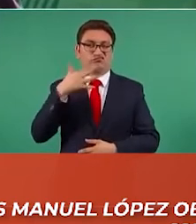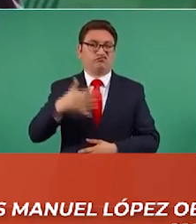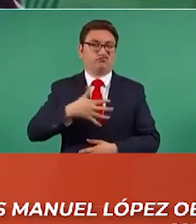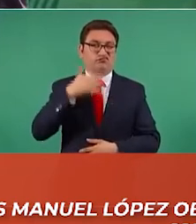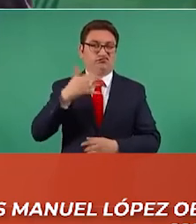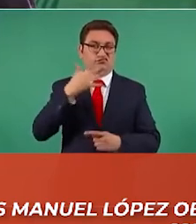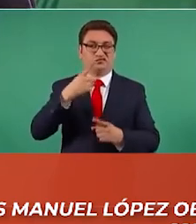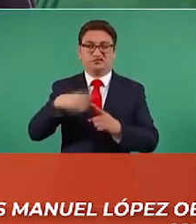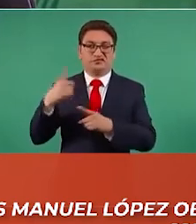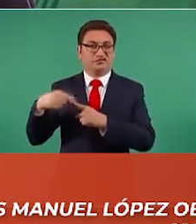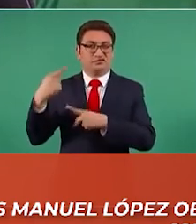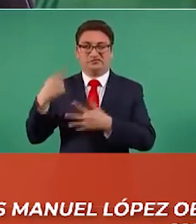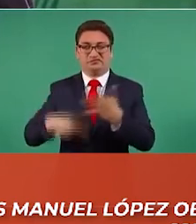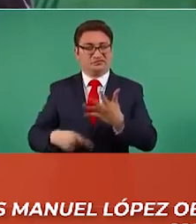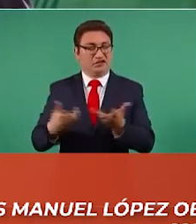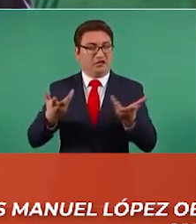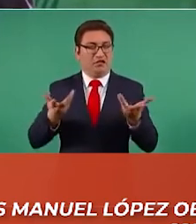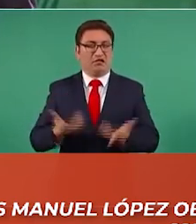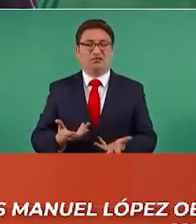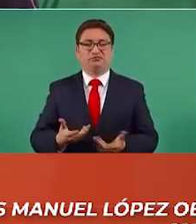Está como